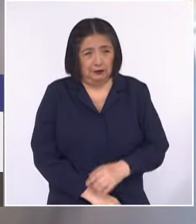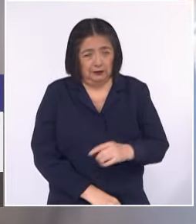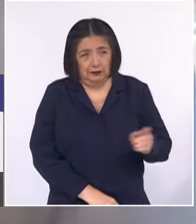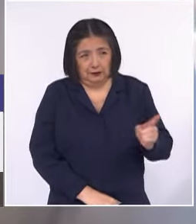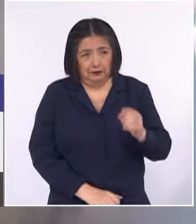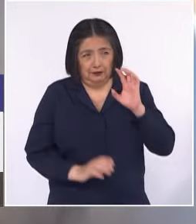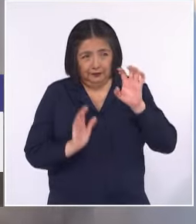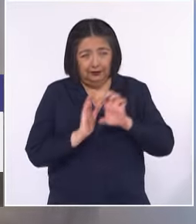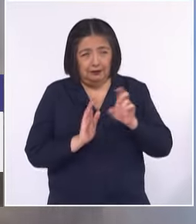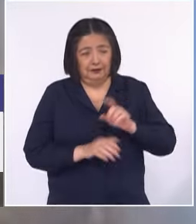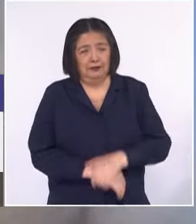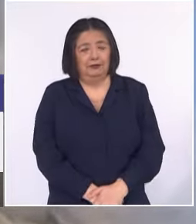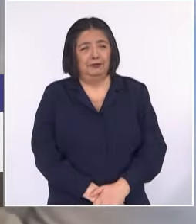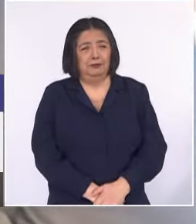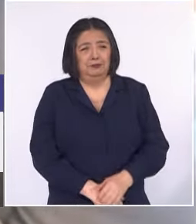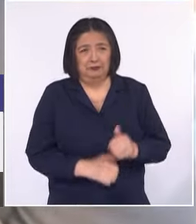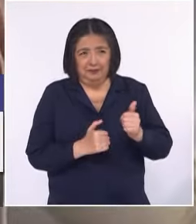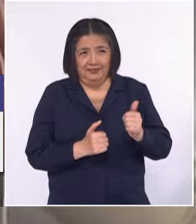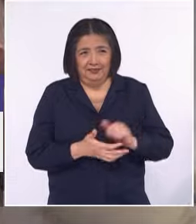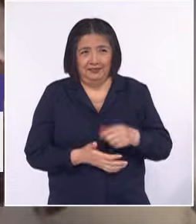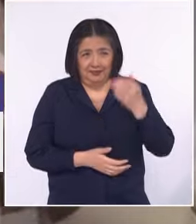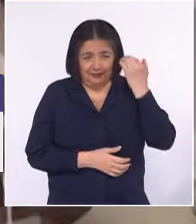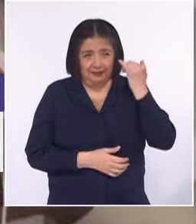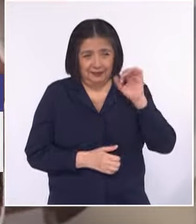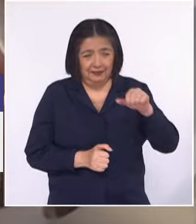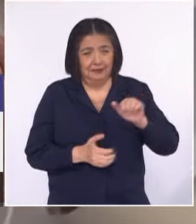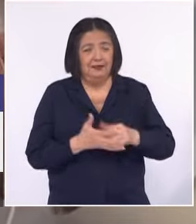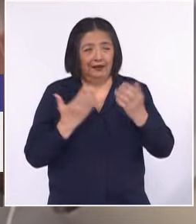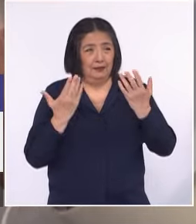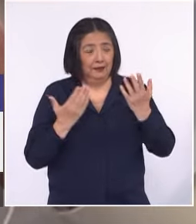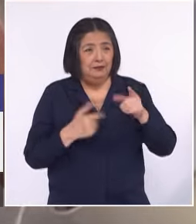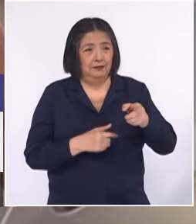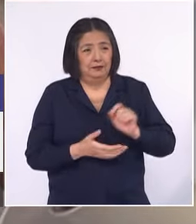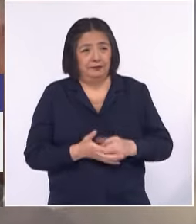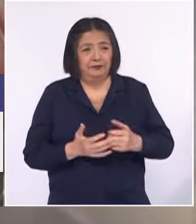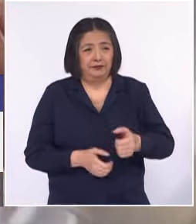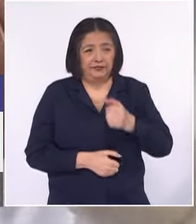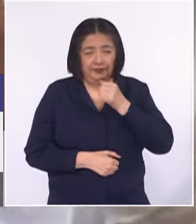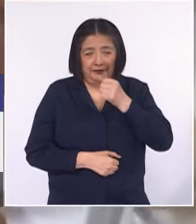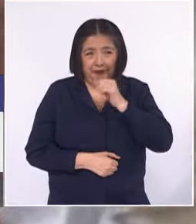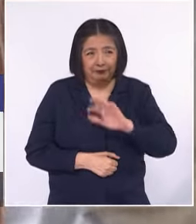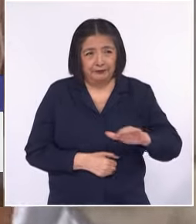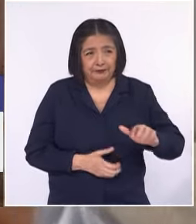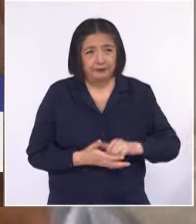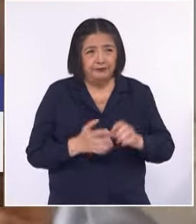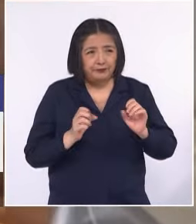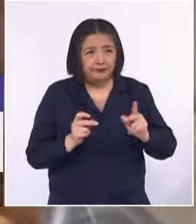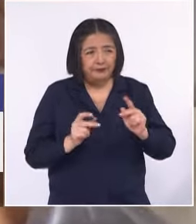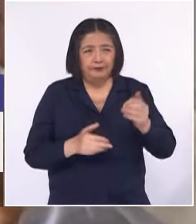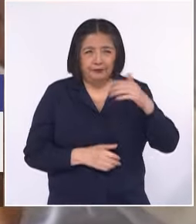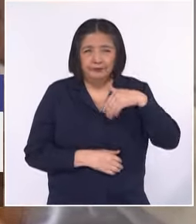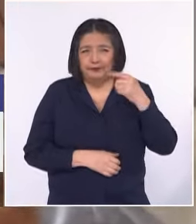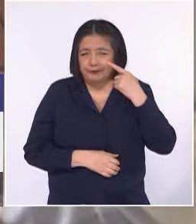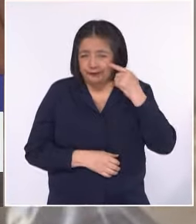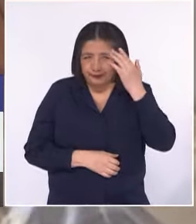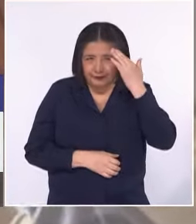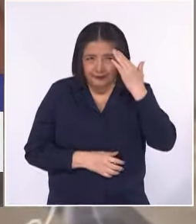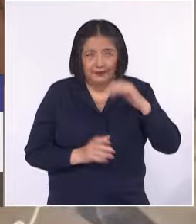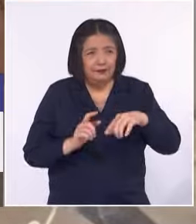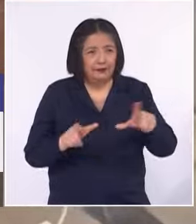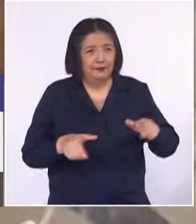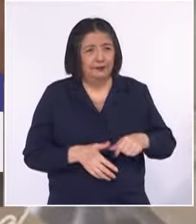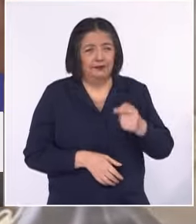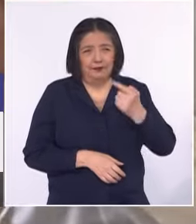nuestros ejemplos. Eso ha sido un poco la idea, abrir, a propósito de estos mini reporteros, la oportunidad de conocer lugares, de conocer